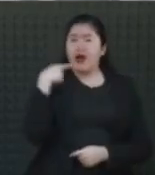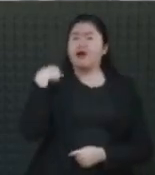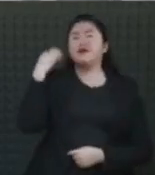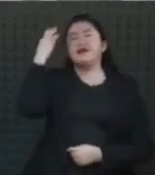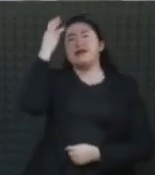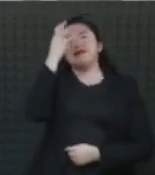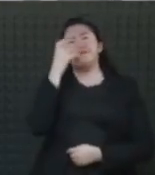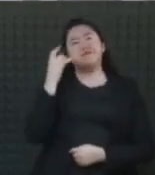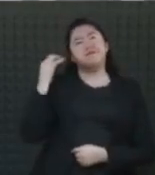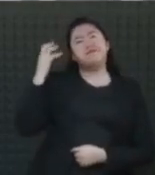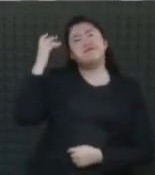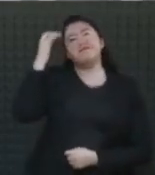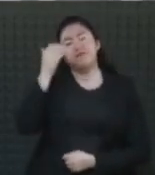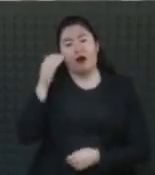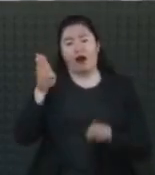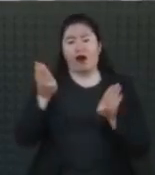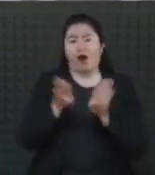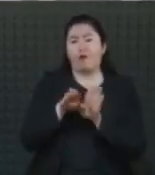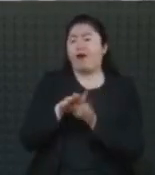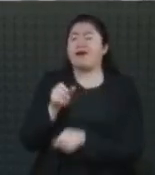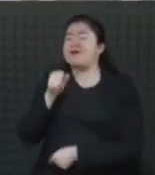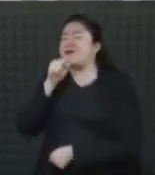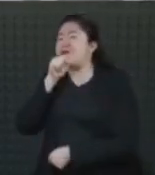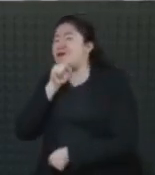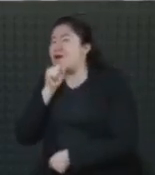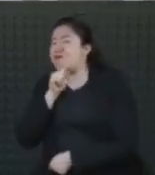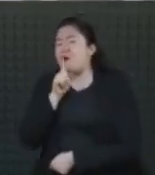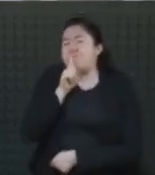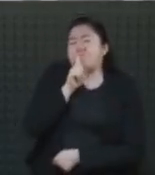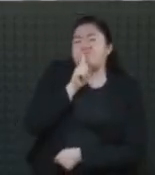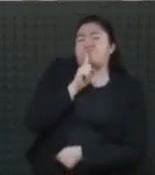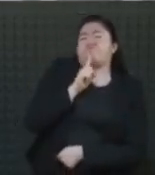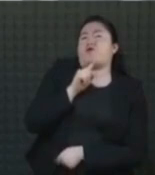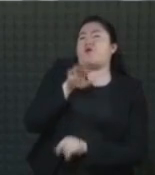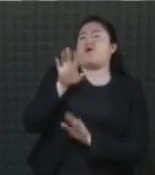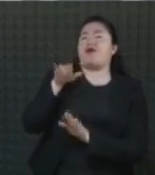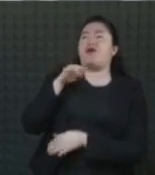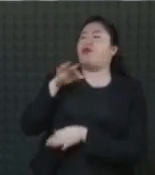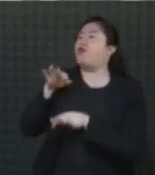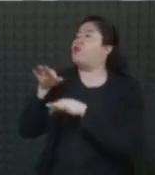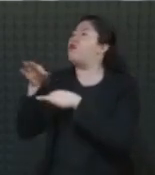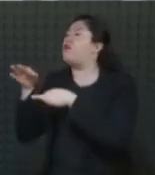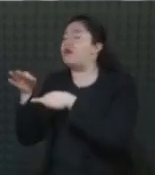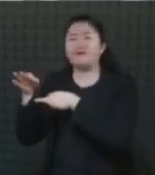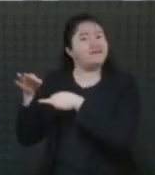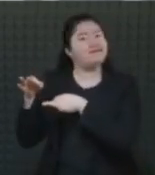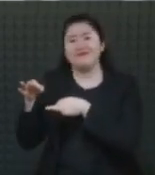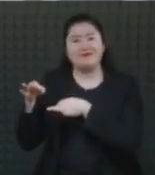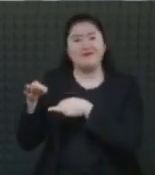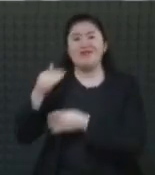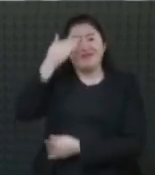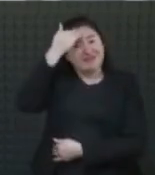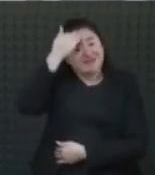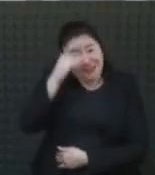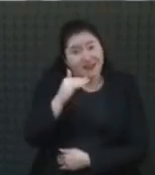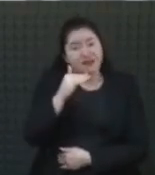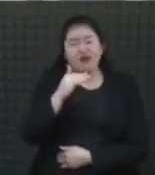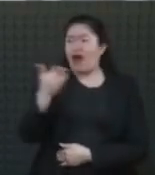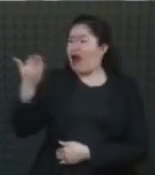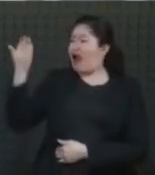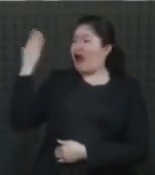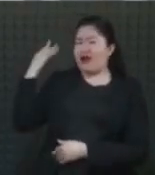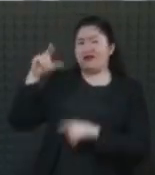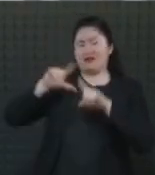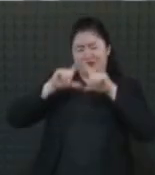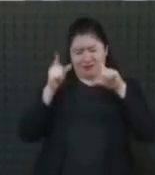chisme, a la distorsión de la historia, al analfabetismo funcional. Venimos de un país donde había un